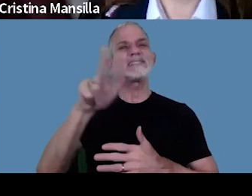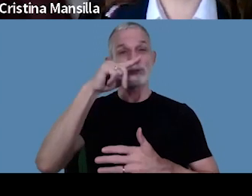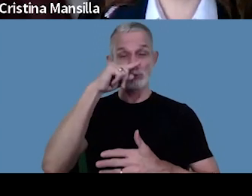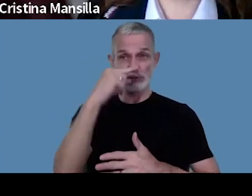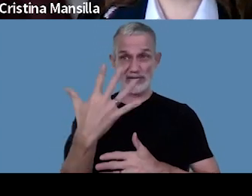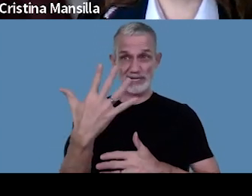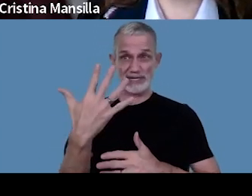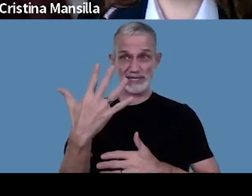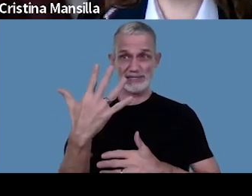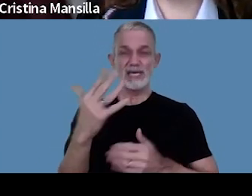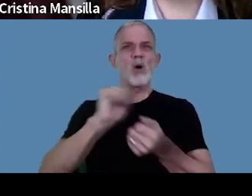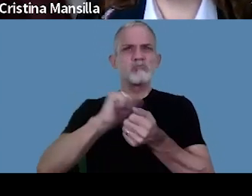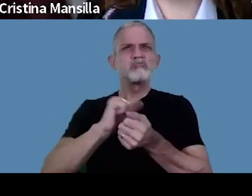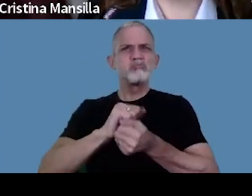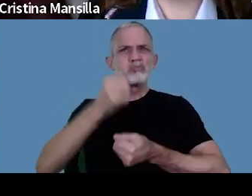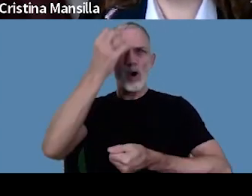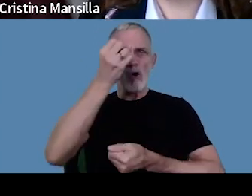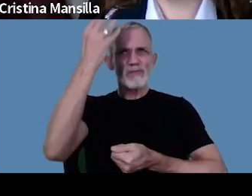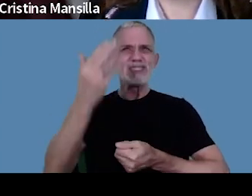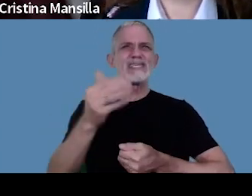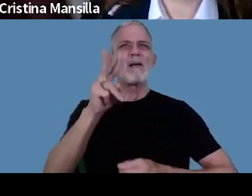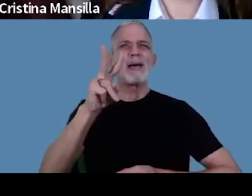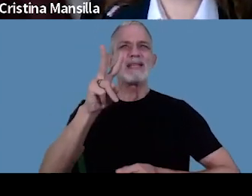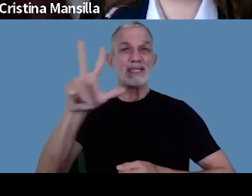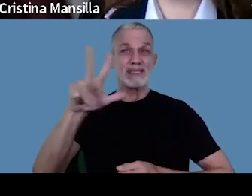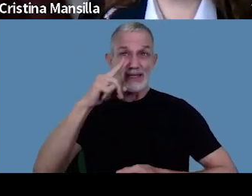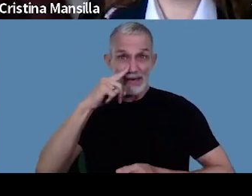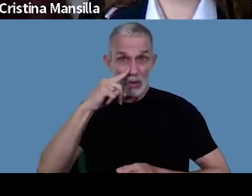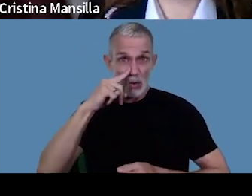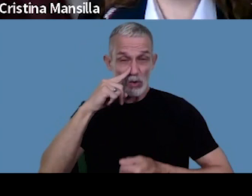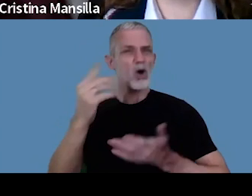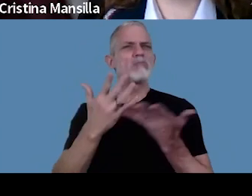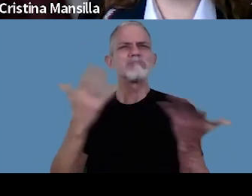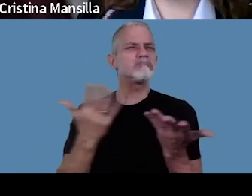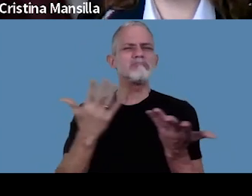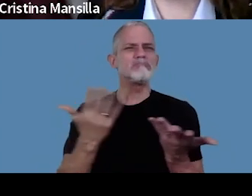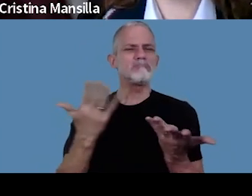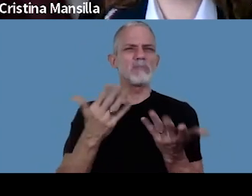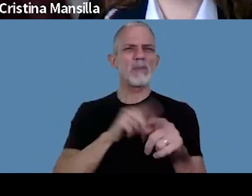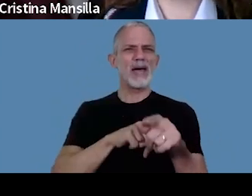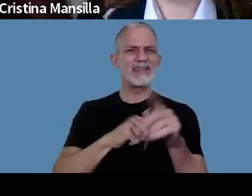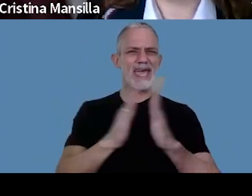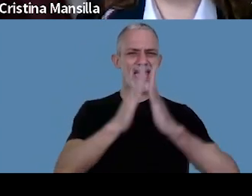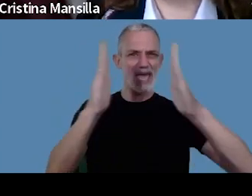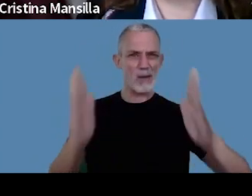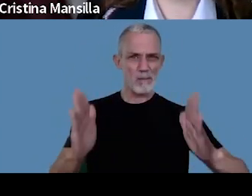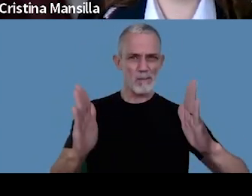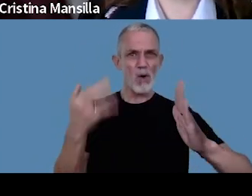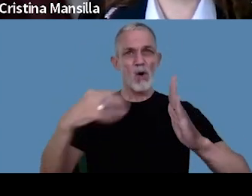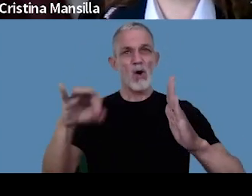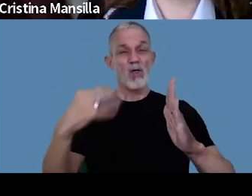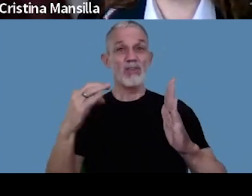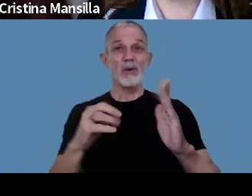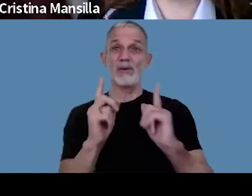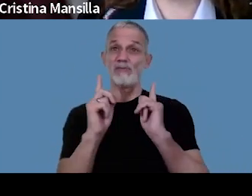5.375, publicada en Boletín Oficial el 23 de junio, define el lapso de tiempo que va a estar vigente